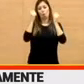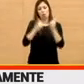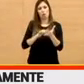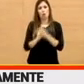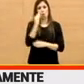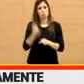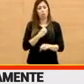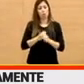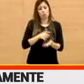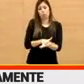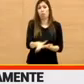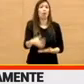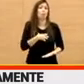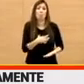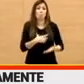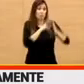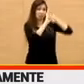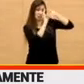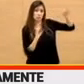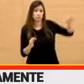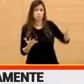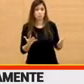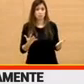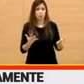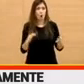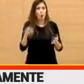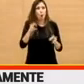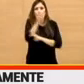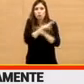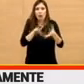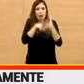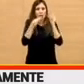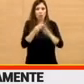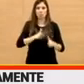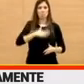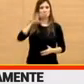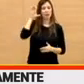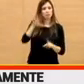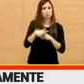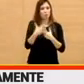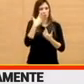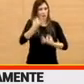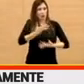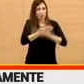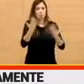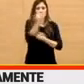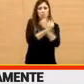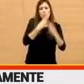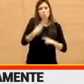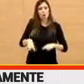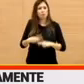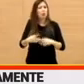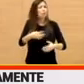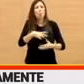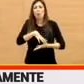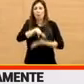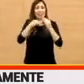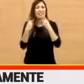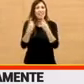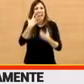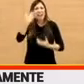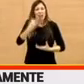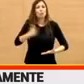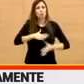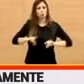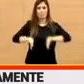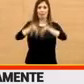productivo. Ni podemos adaptar nuestro país y nuestra realidad económica y política a las necesidades de nuestro propio planeta. Es imposible. Se